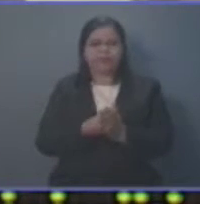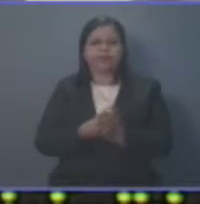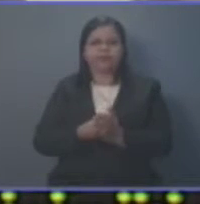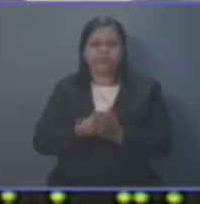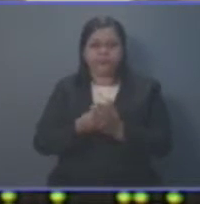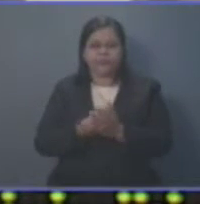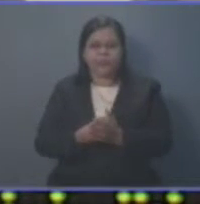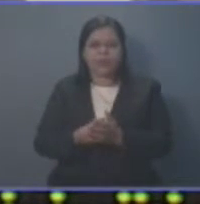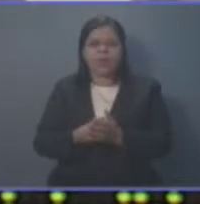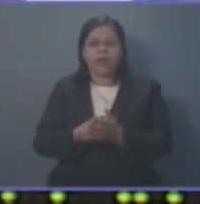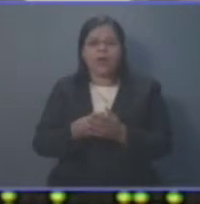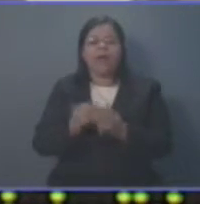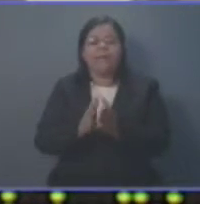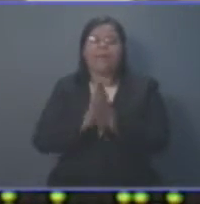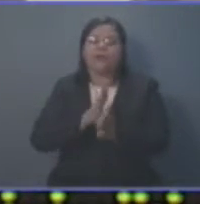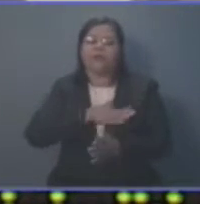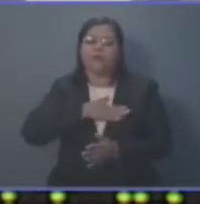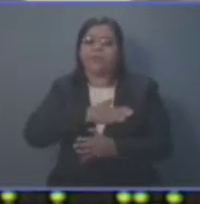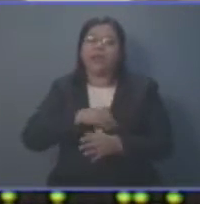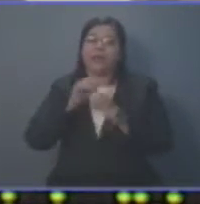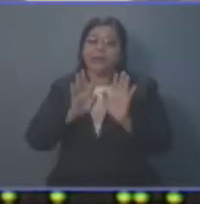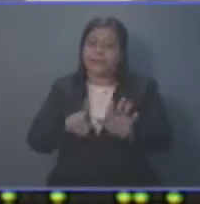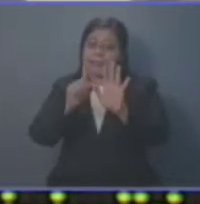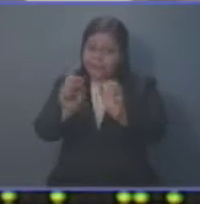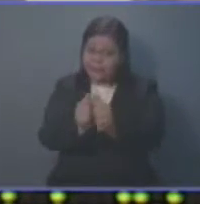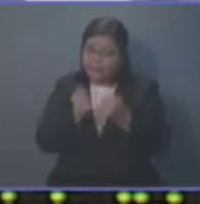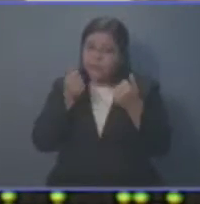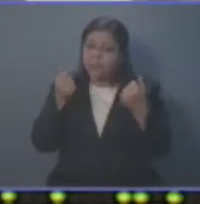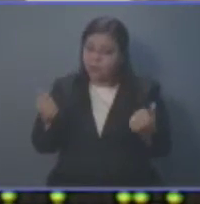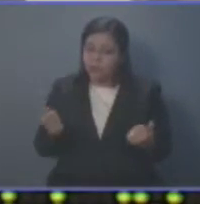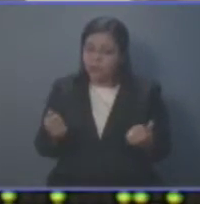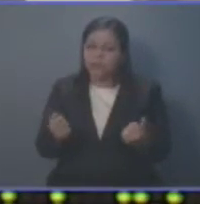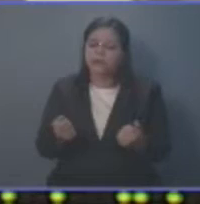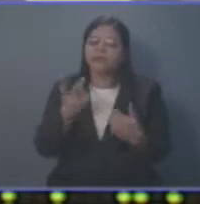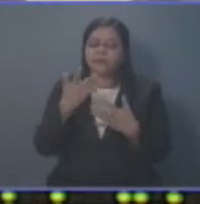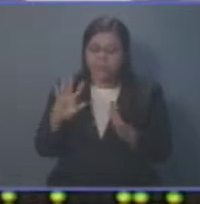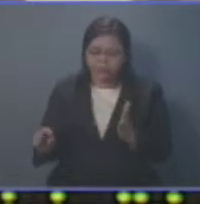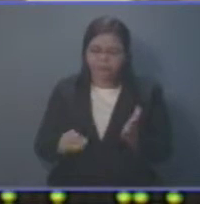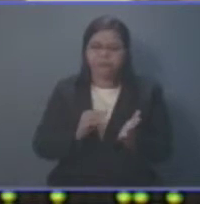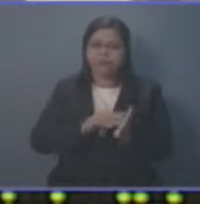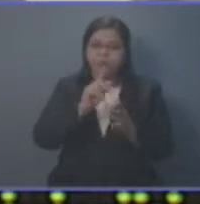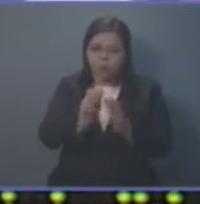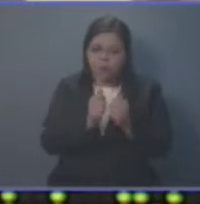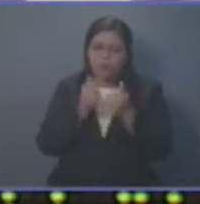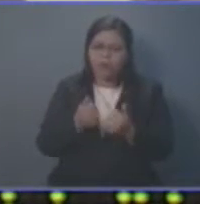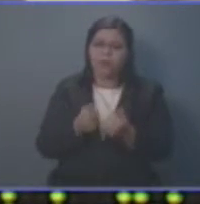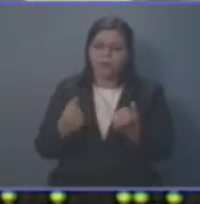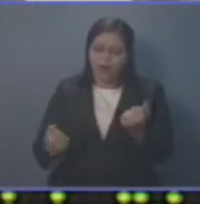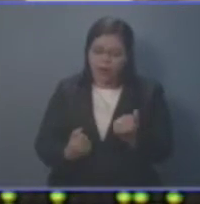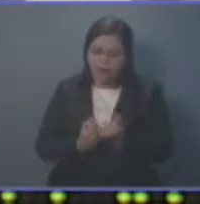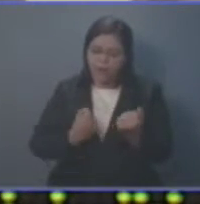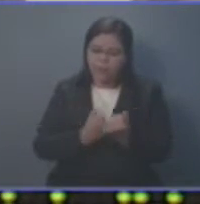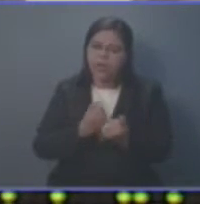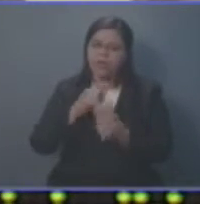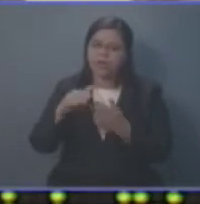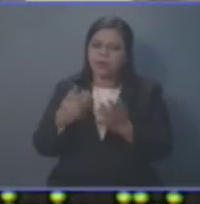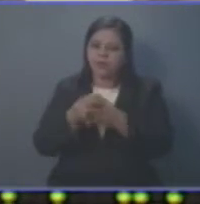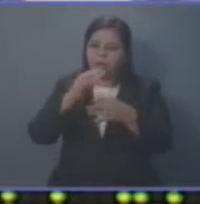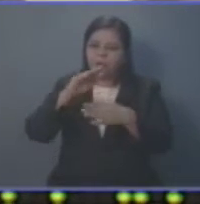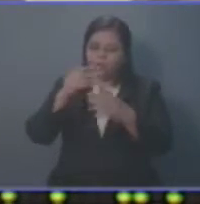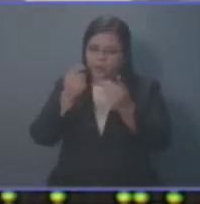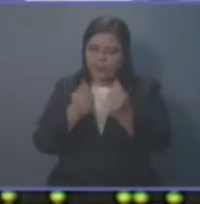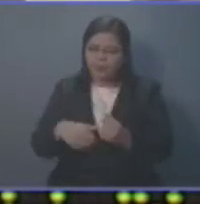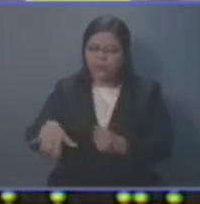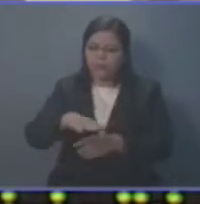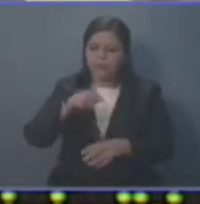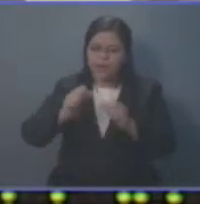público por 16 millones, en el cual se incluye el monto de 1 millón destinado a reforzar las asignaciones presupuestarias del ramo